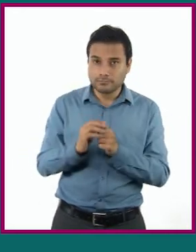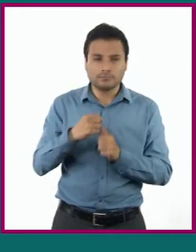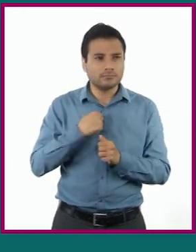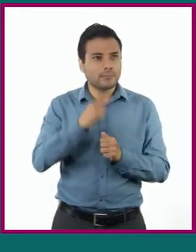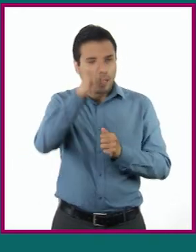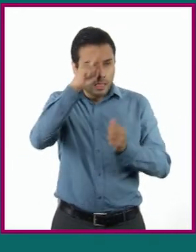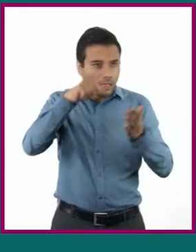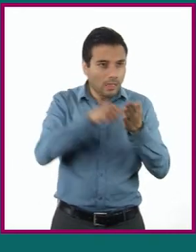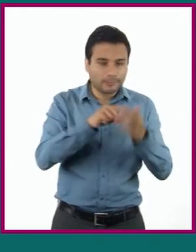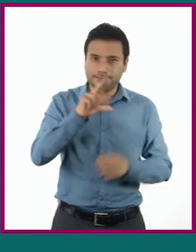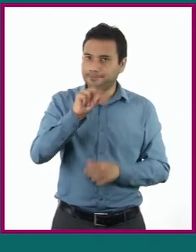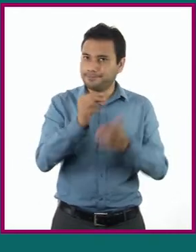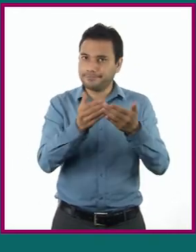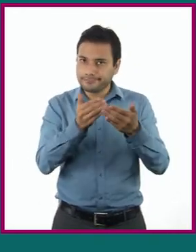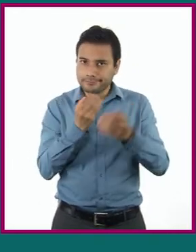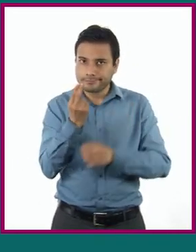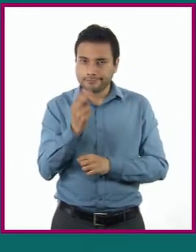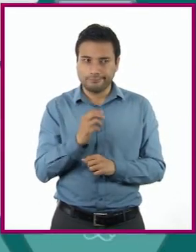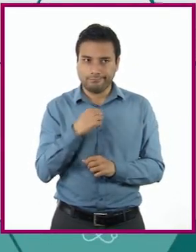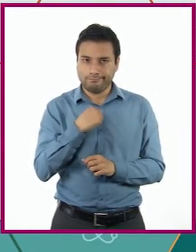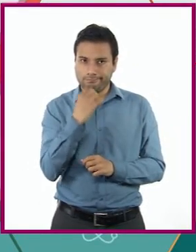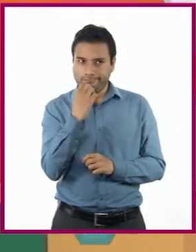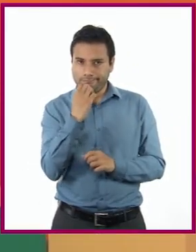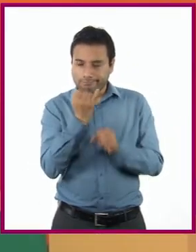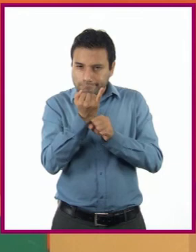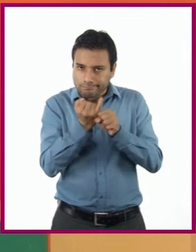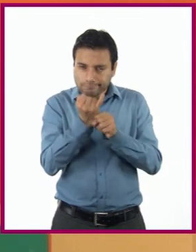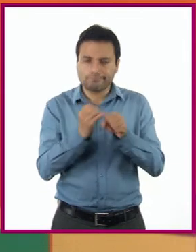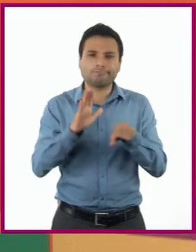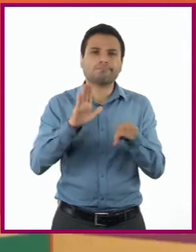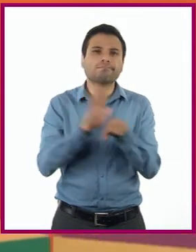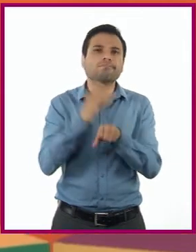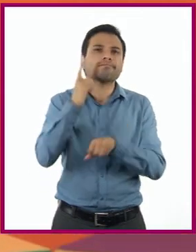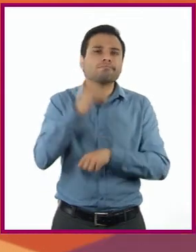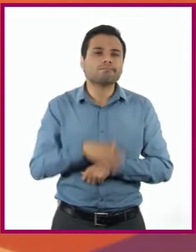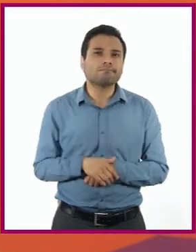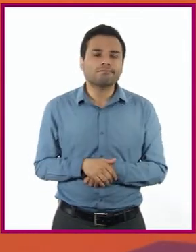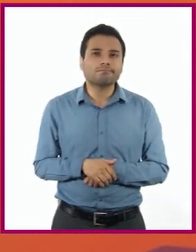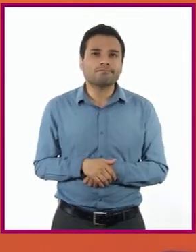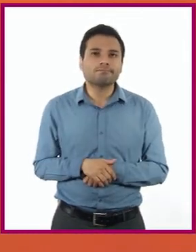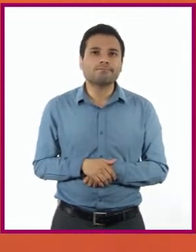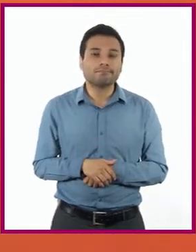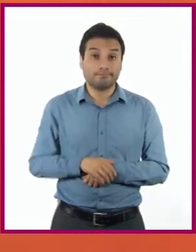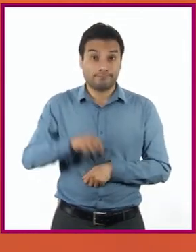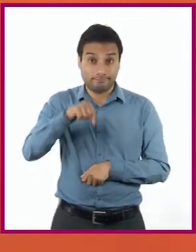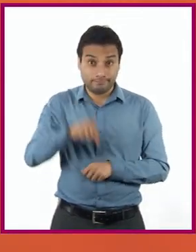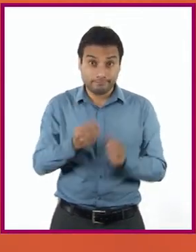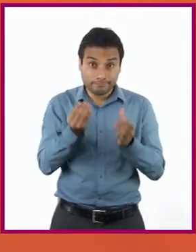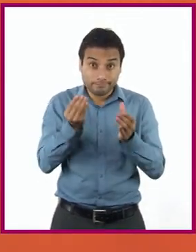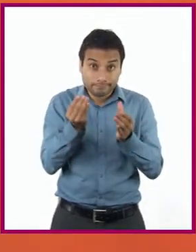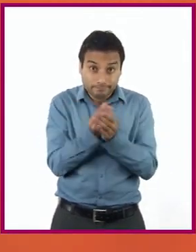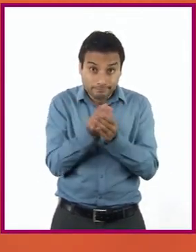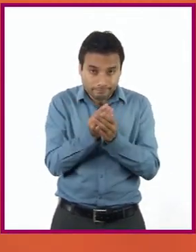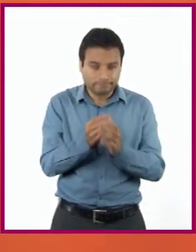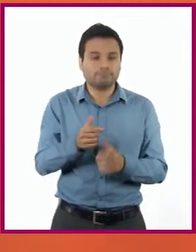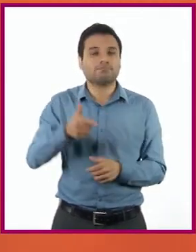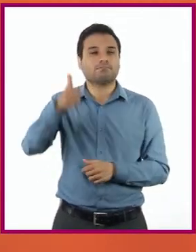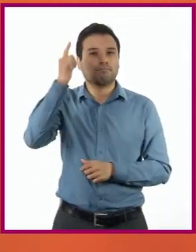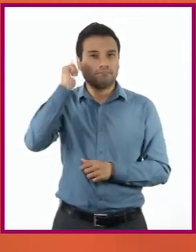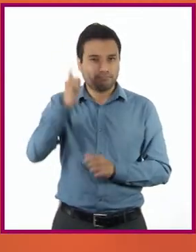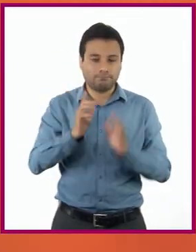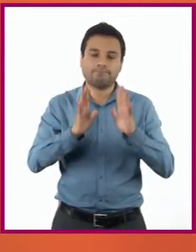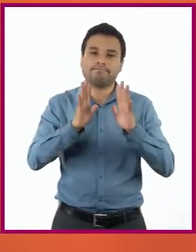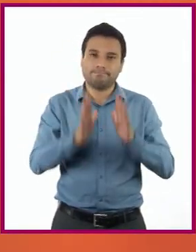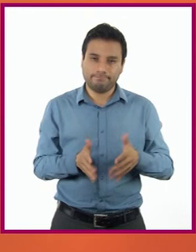toda la información que llega a nosotros? Espero que después de esta sesión puedan responder con más certeza a